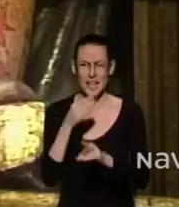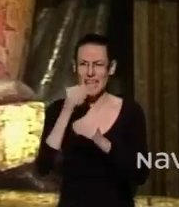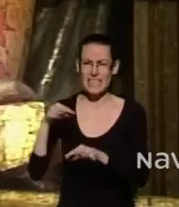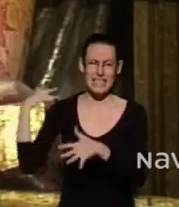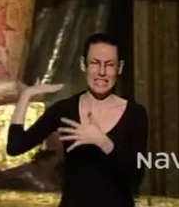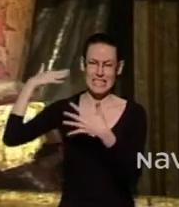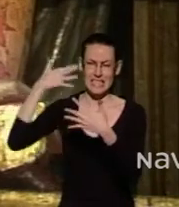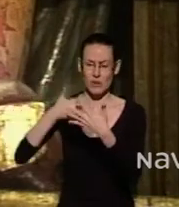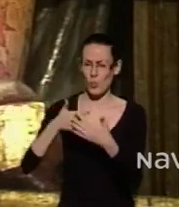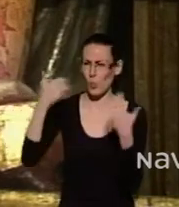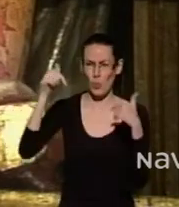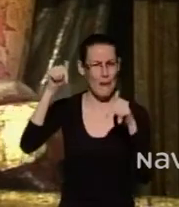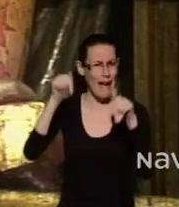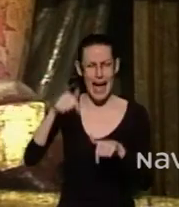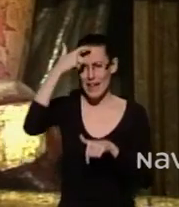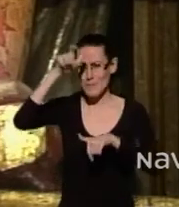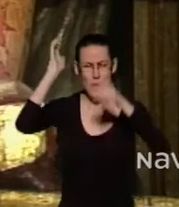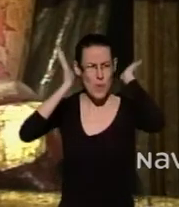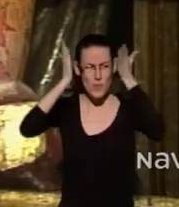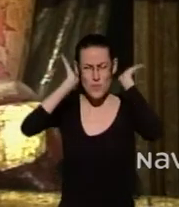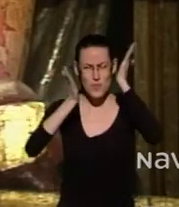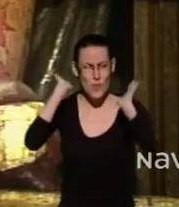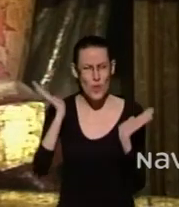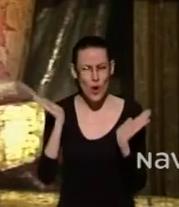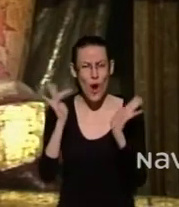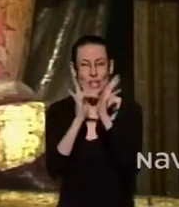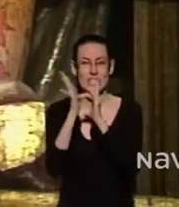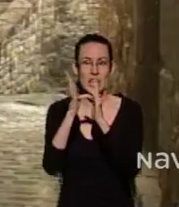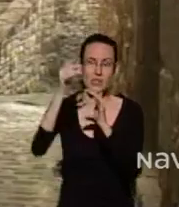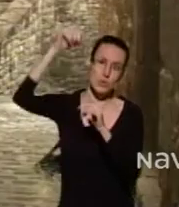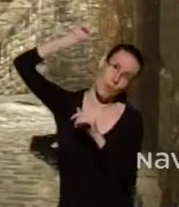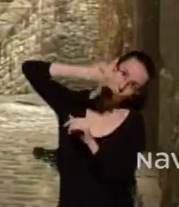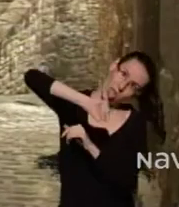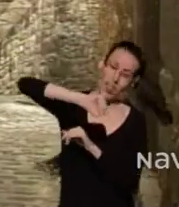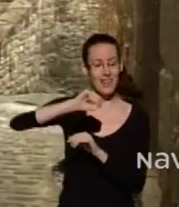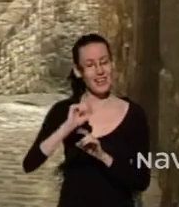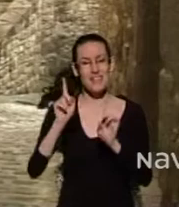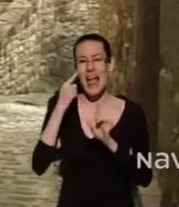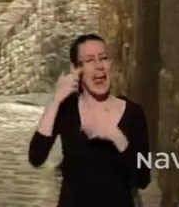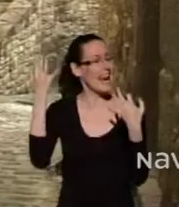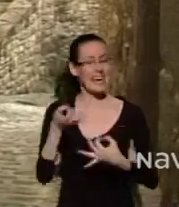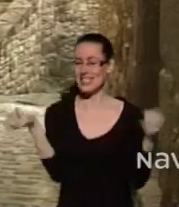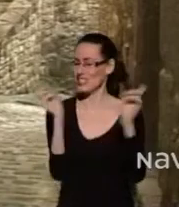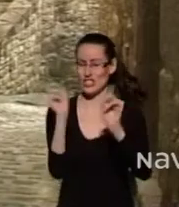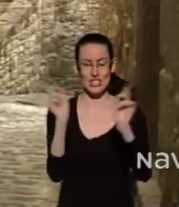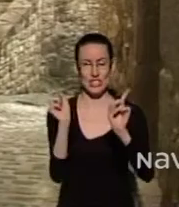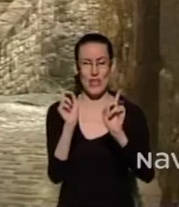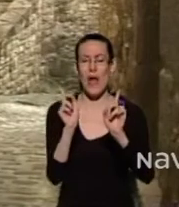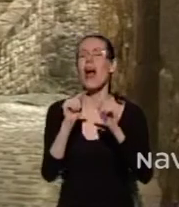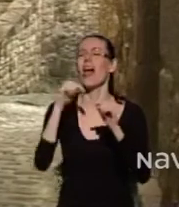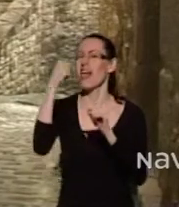¡qué brutos son en este pueblo! El Cristo está boca abajo. Pero es que las cosas no son lo que parecen, y